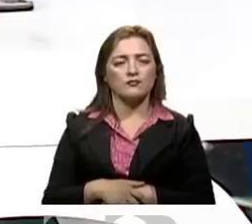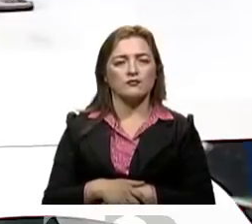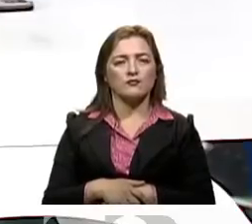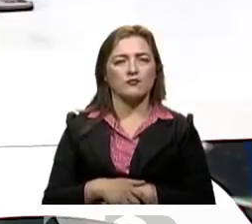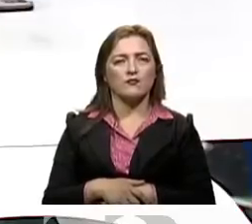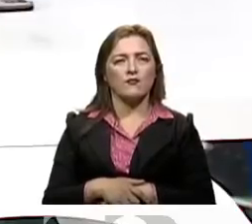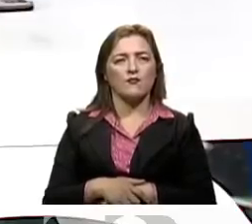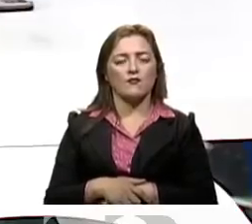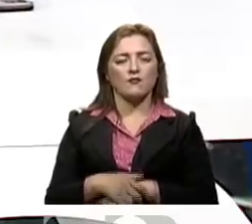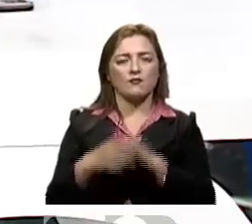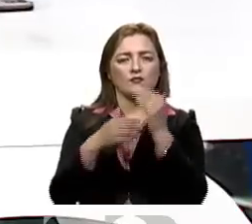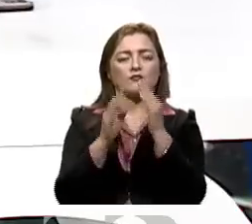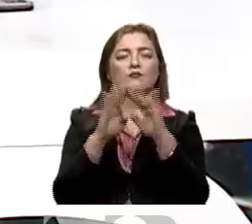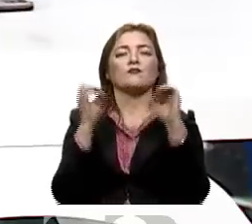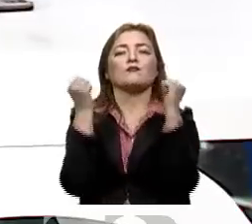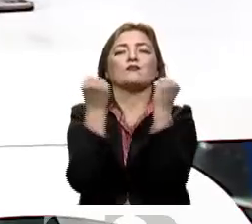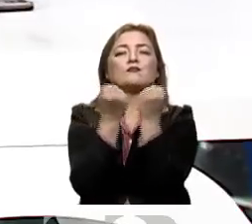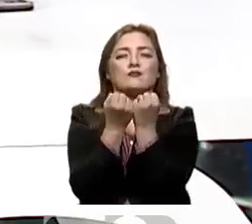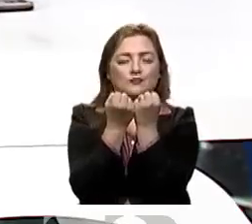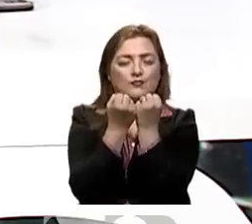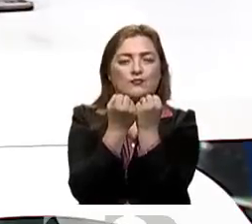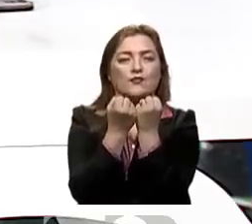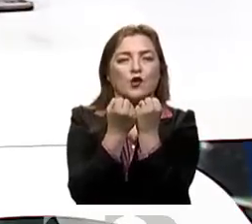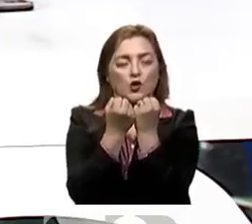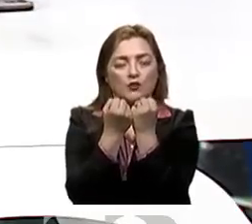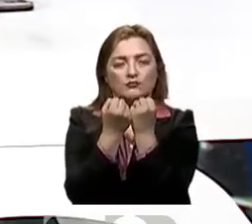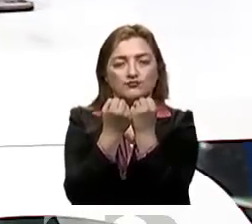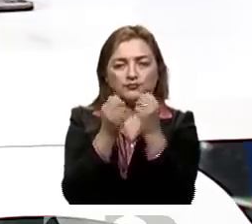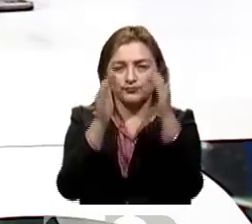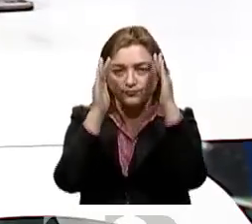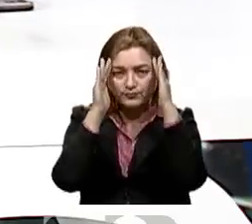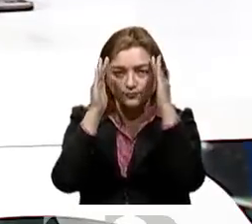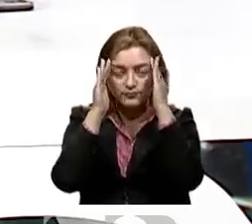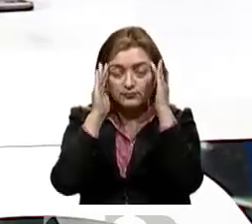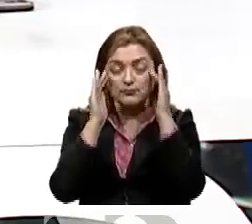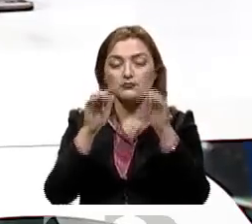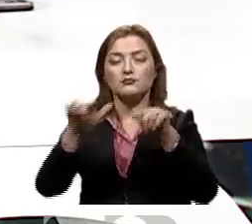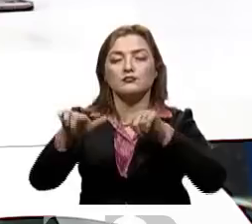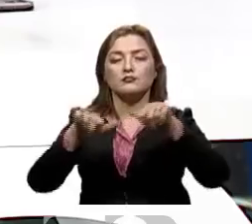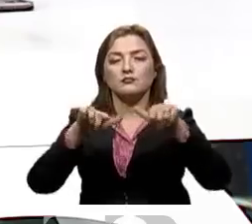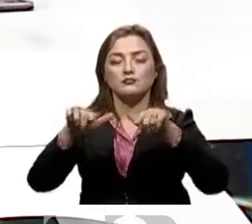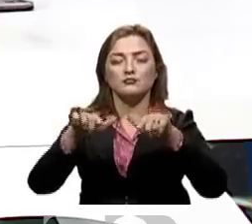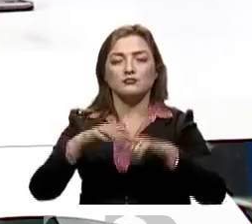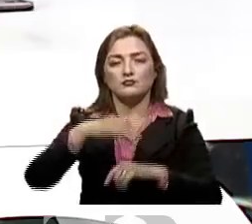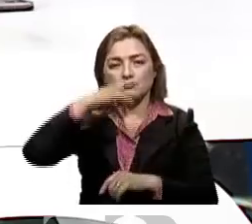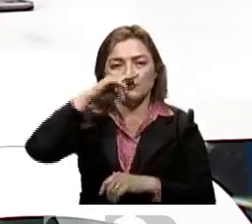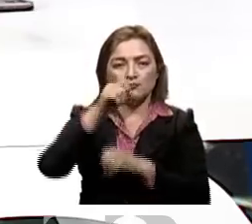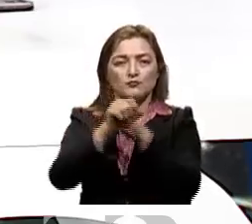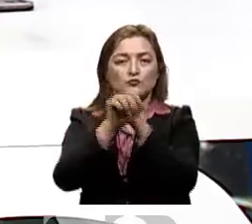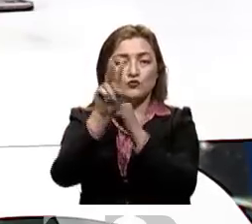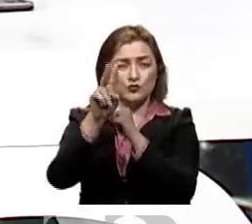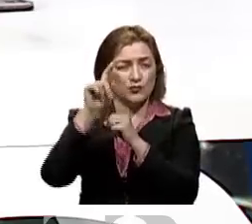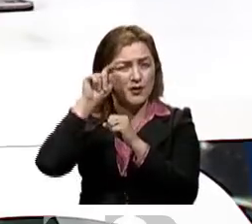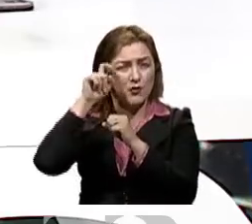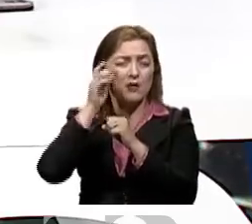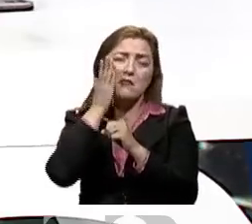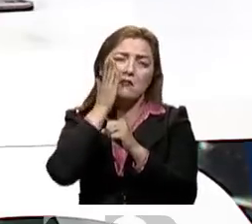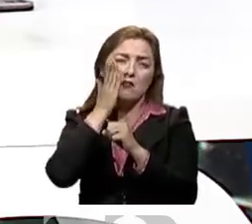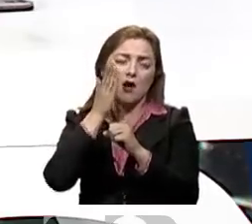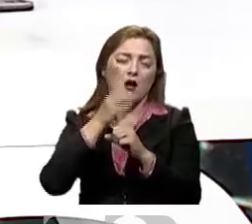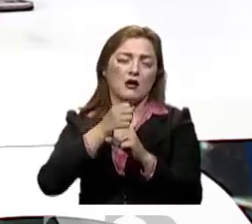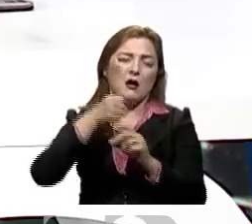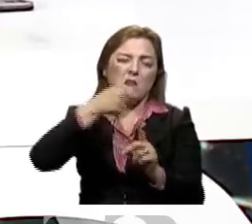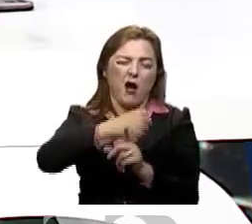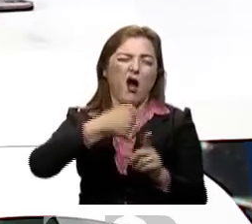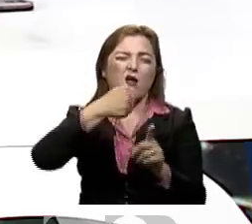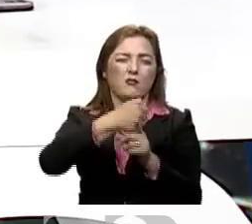El Ministerio de Inclusión Económica y Social estará pendiente del entorno del niño de 2 años quien fue agredido por su madre en